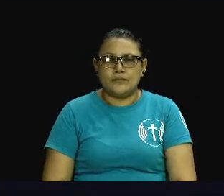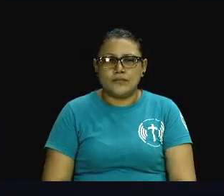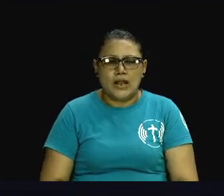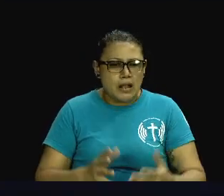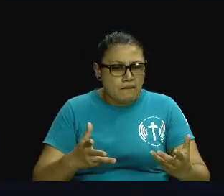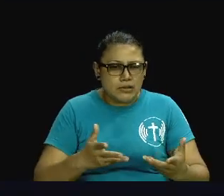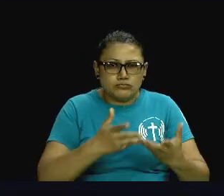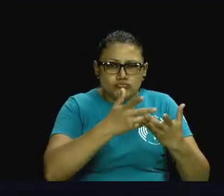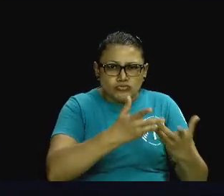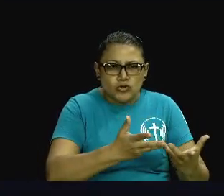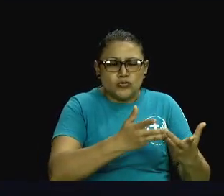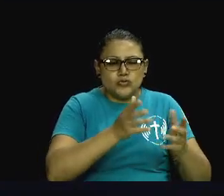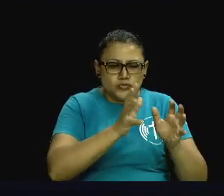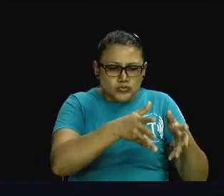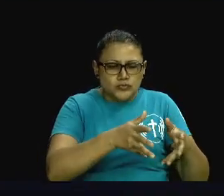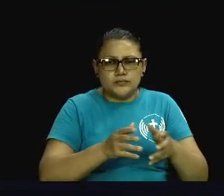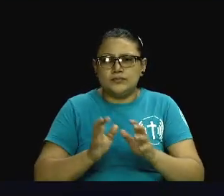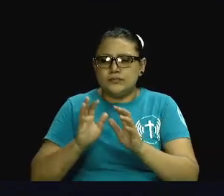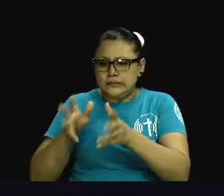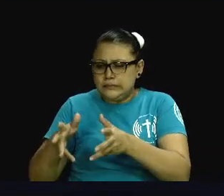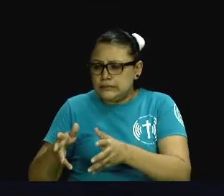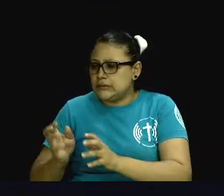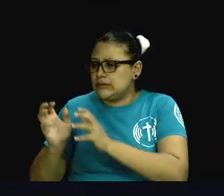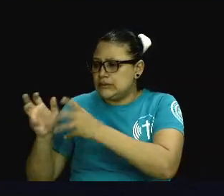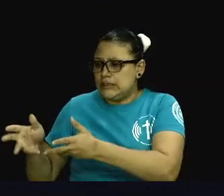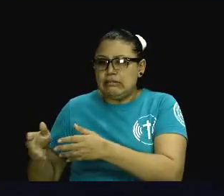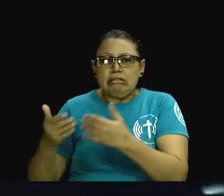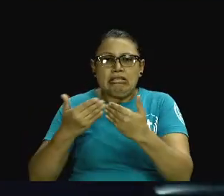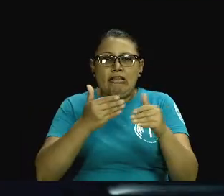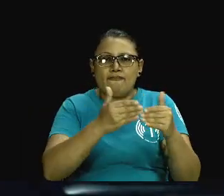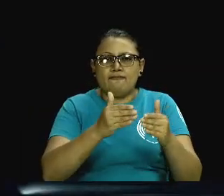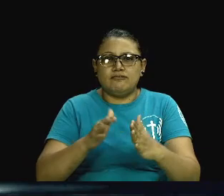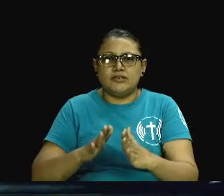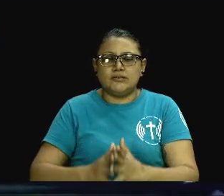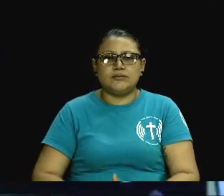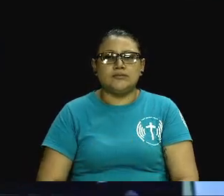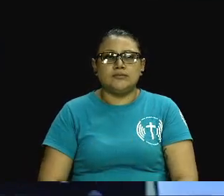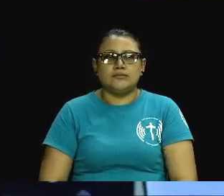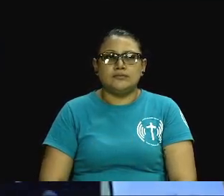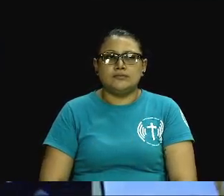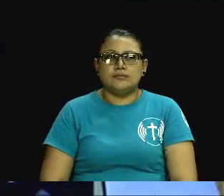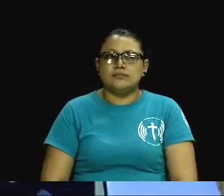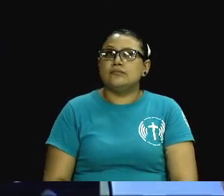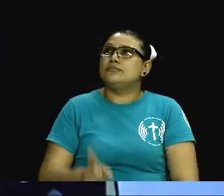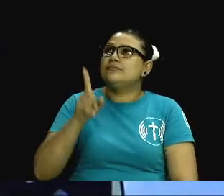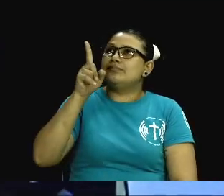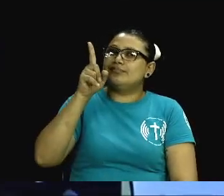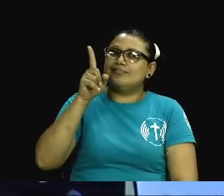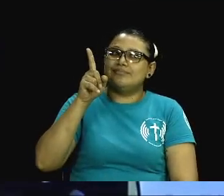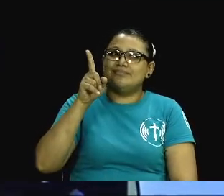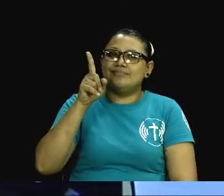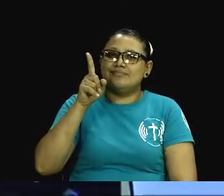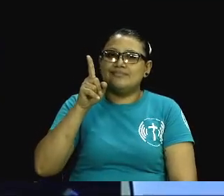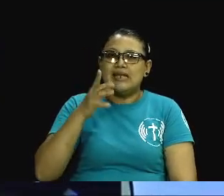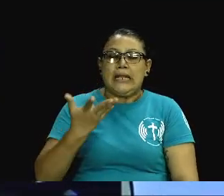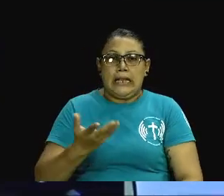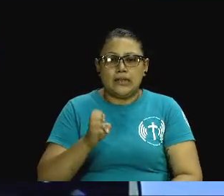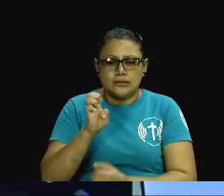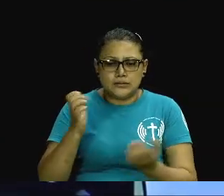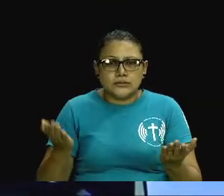piedras ahí porque el hábil o andaba en sume su morral ahí lo mandaba pero que hizo él utilizó la fe